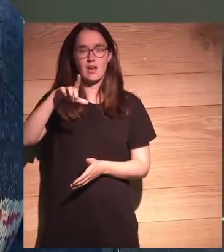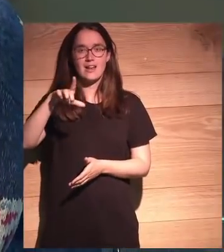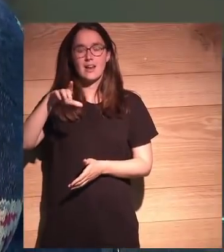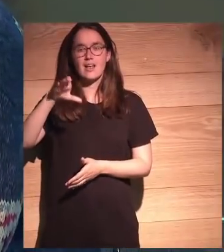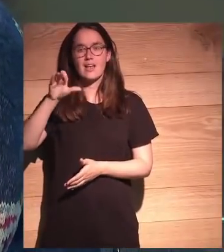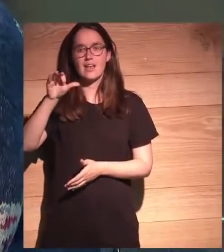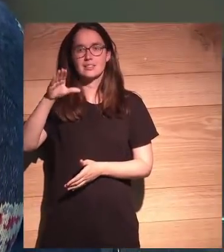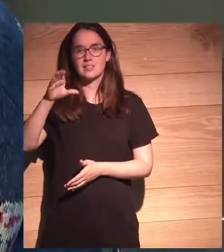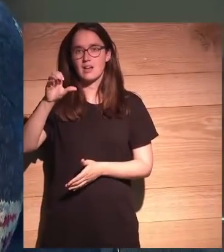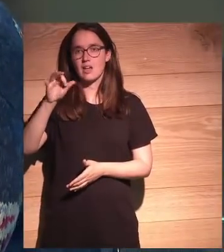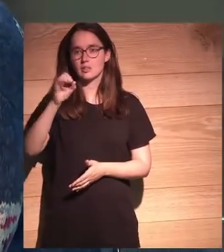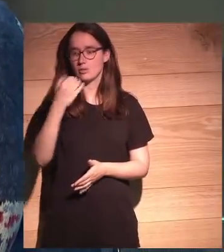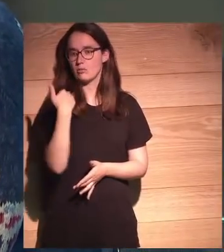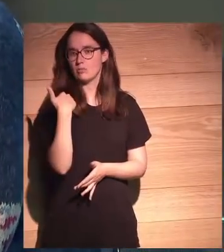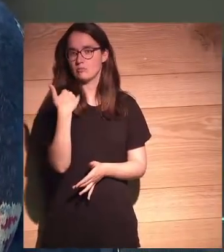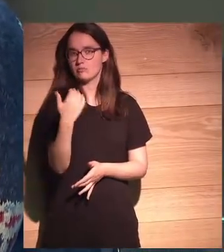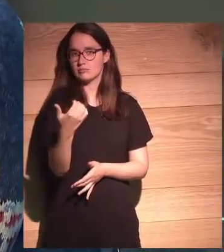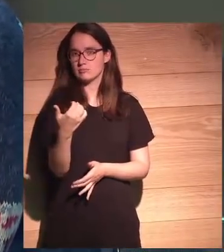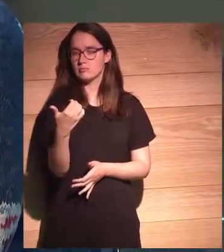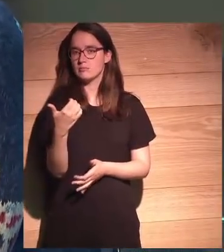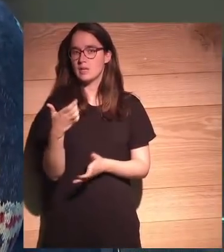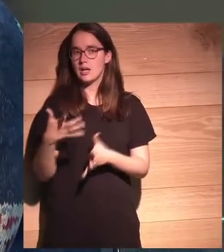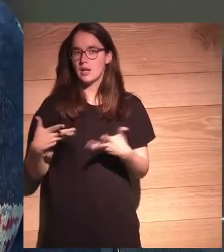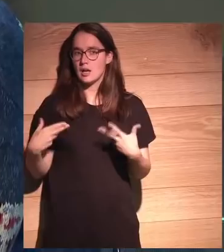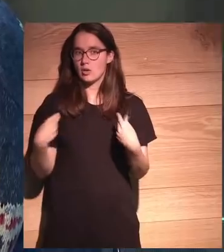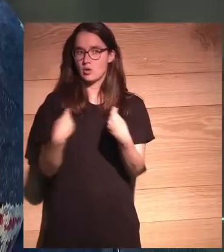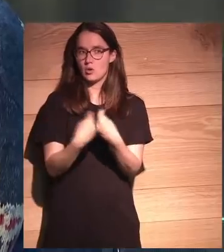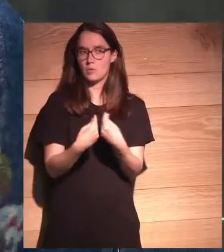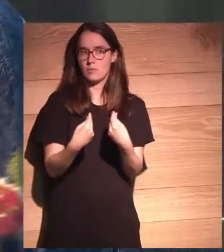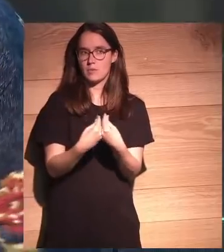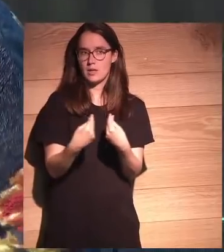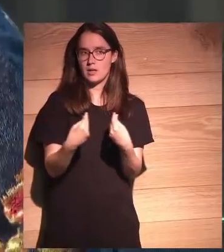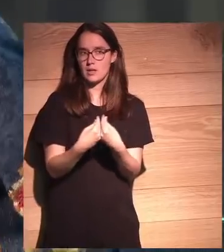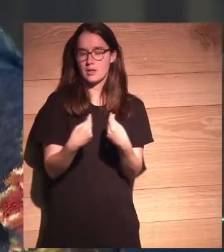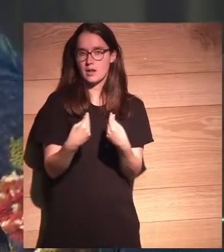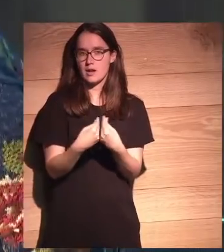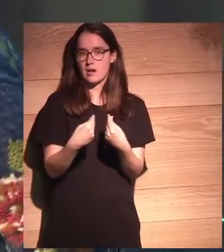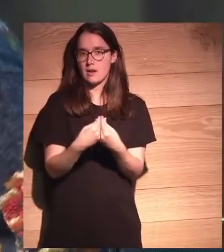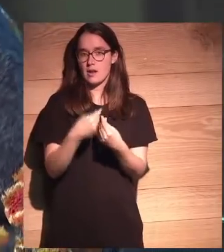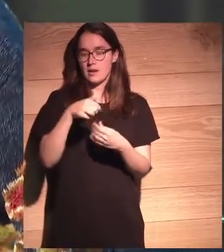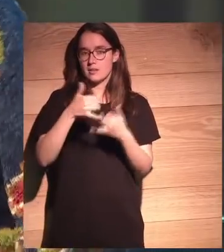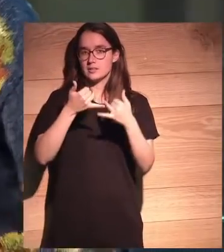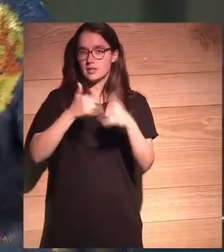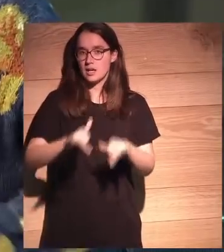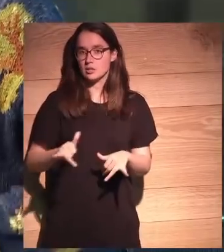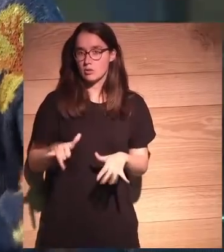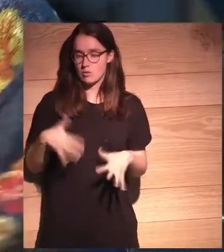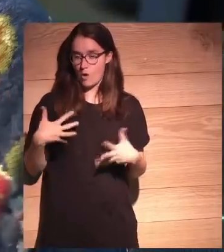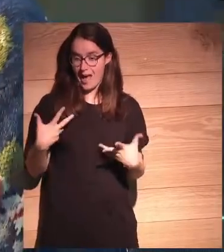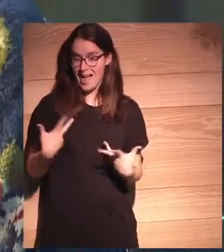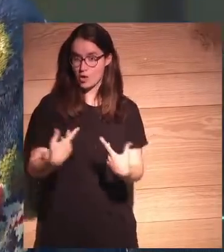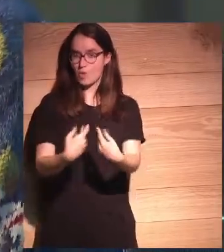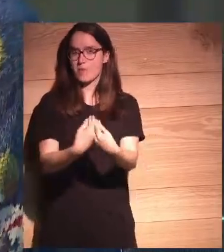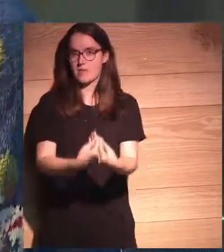por haberme llamado para acompañarla en este acto. Y digo bien